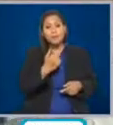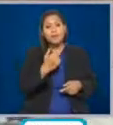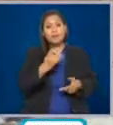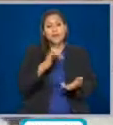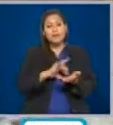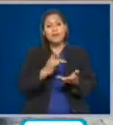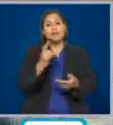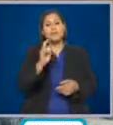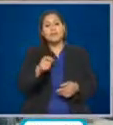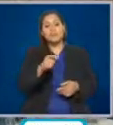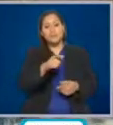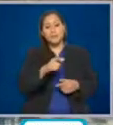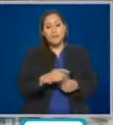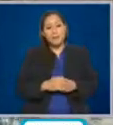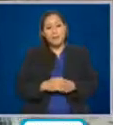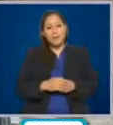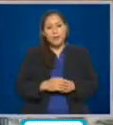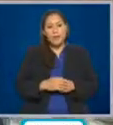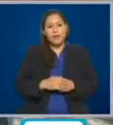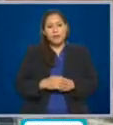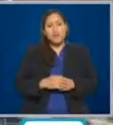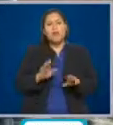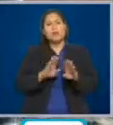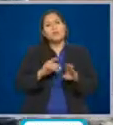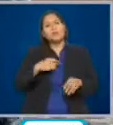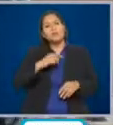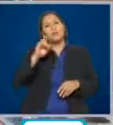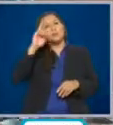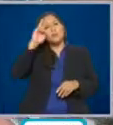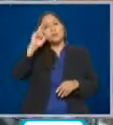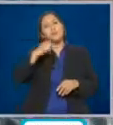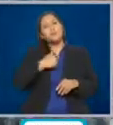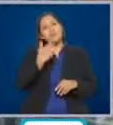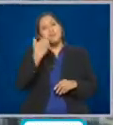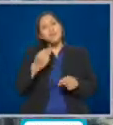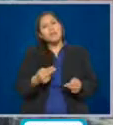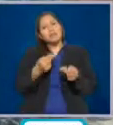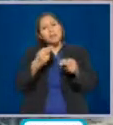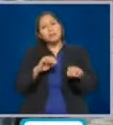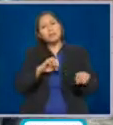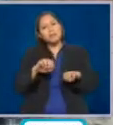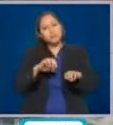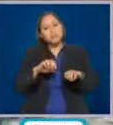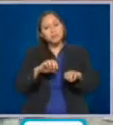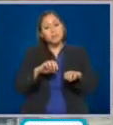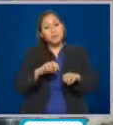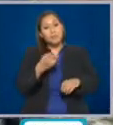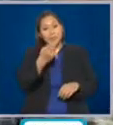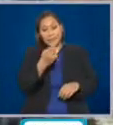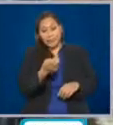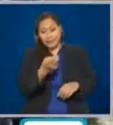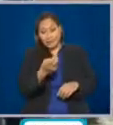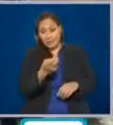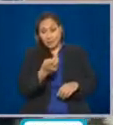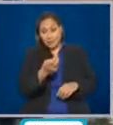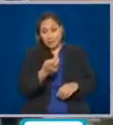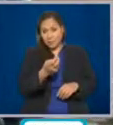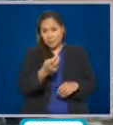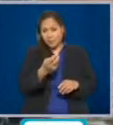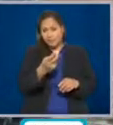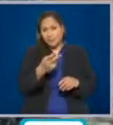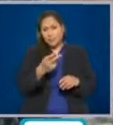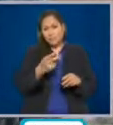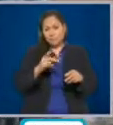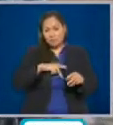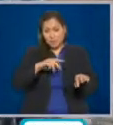noción de cómo tener visión, cómo proyectarse, porque esta pregunta en muchos detalles